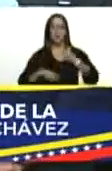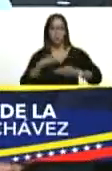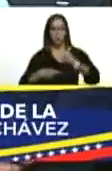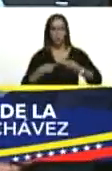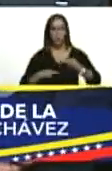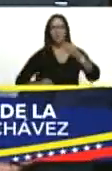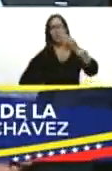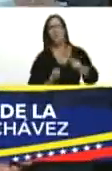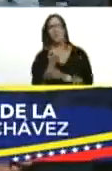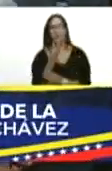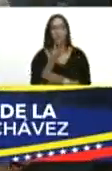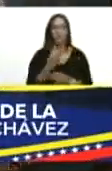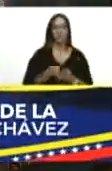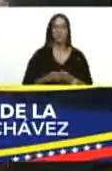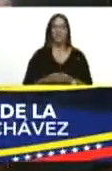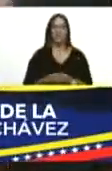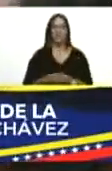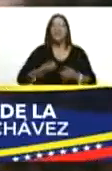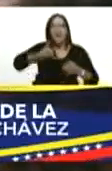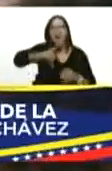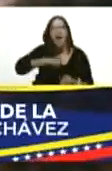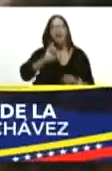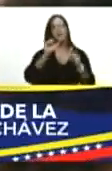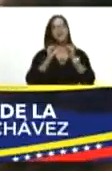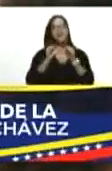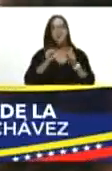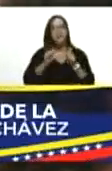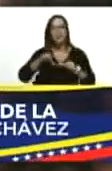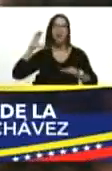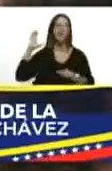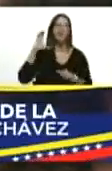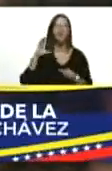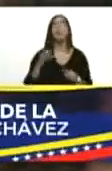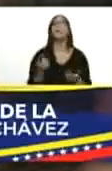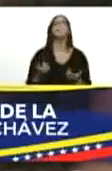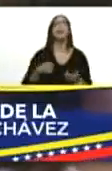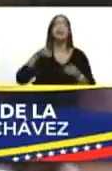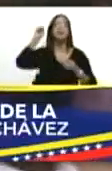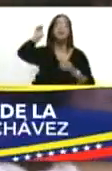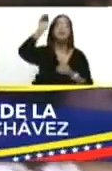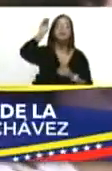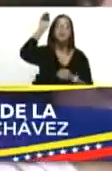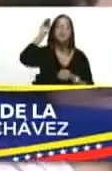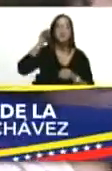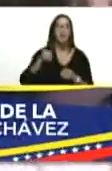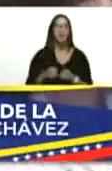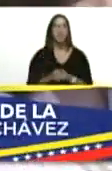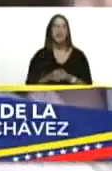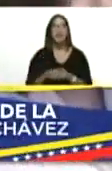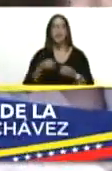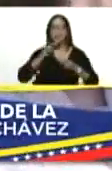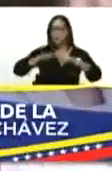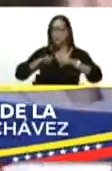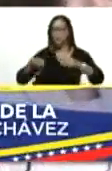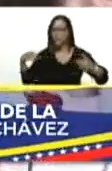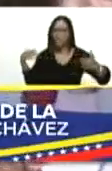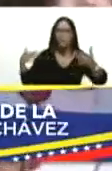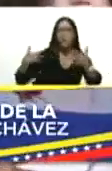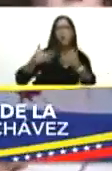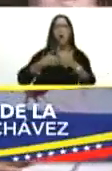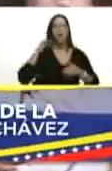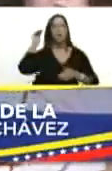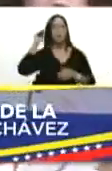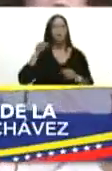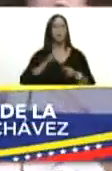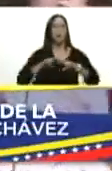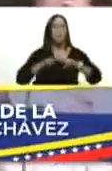se fundó, existe y seguirá existiendo para los tiempos futuros, para las generaciones futuras, para los